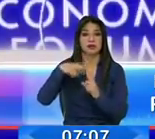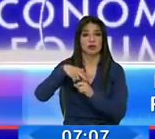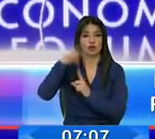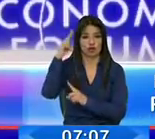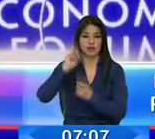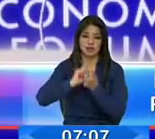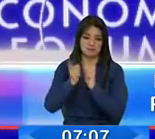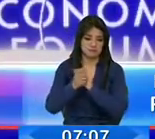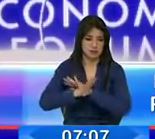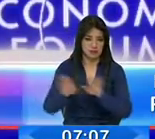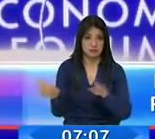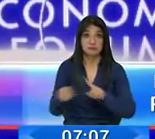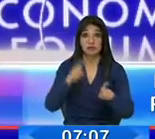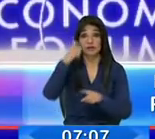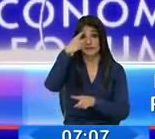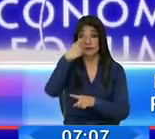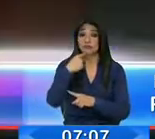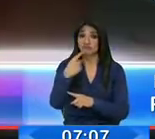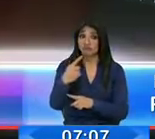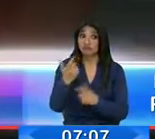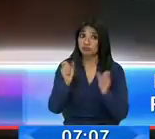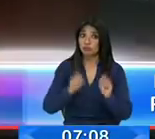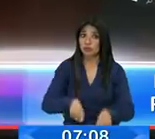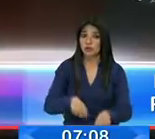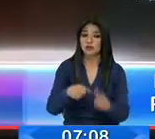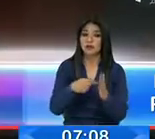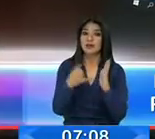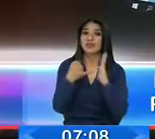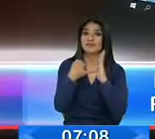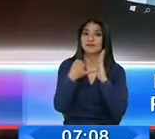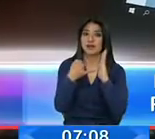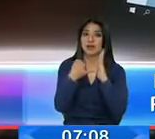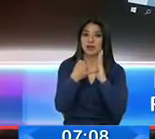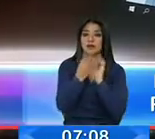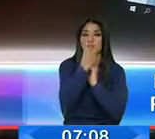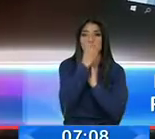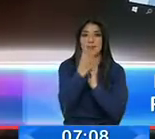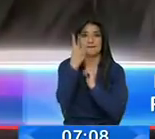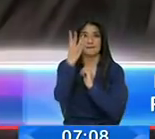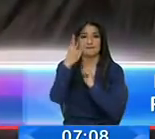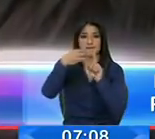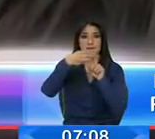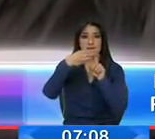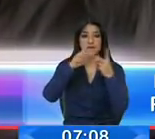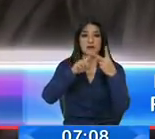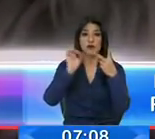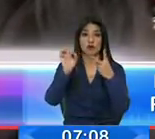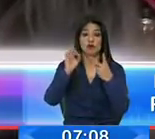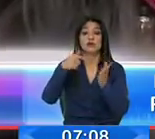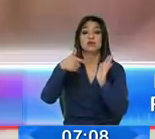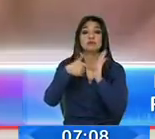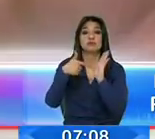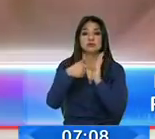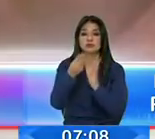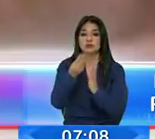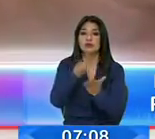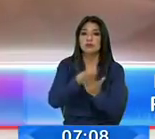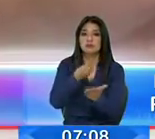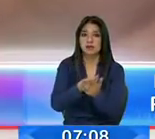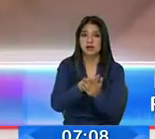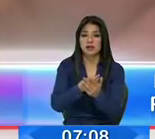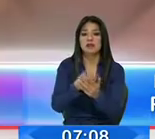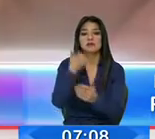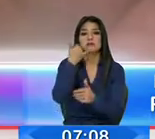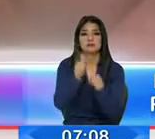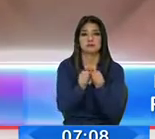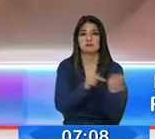otro lado, el Ejecutivo insiste en medidas como grabar el IVA a plataformas digitales e imponer un impuesto de consumos especiales a planes de telefonía